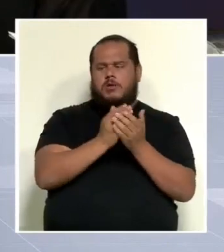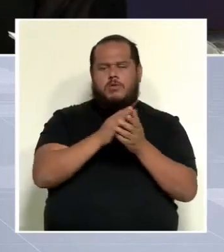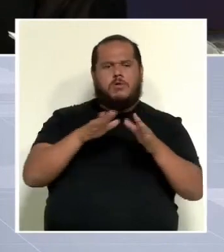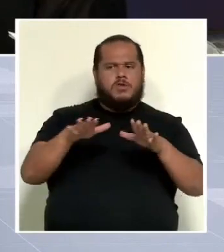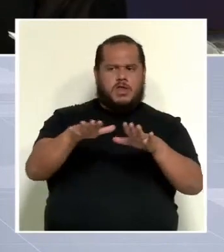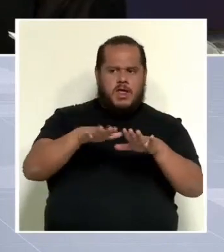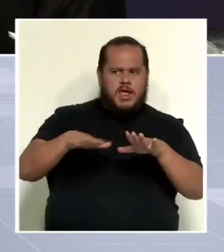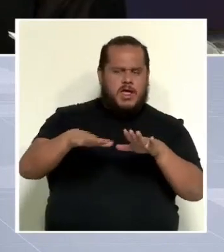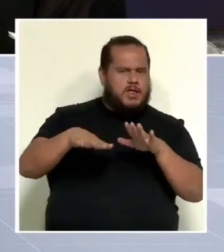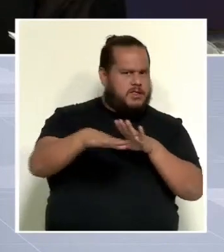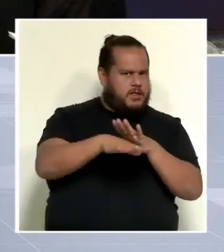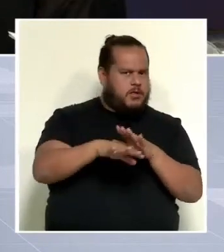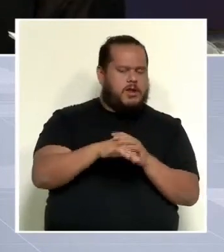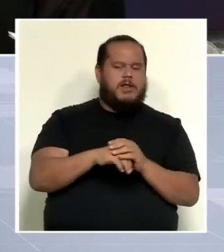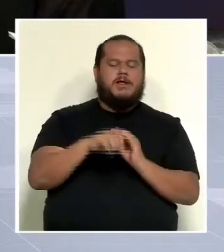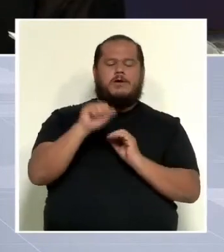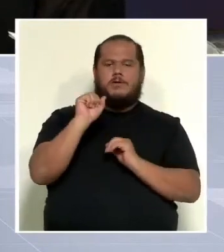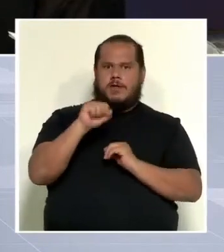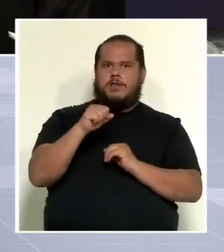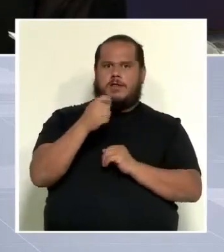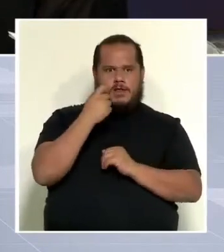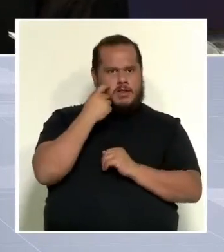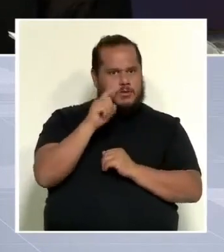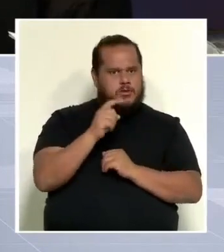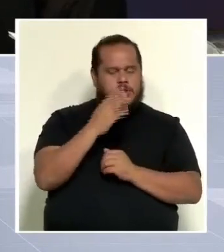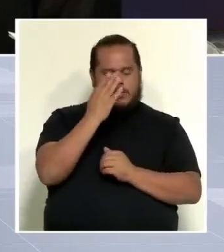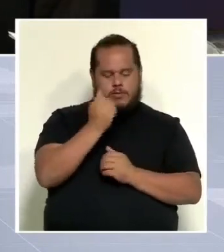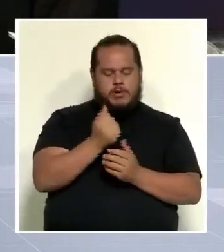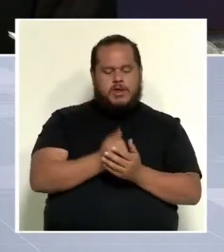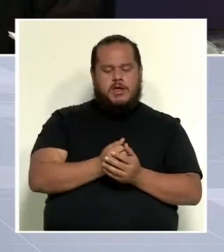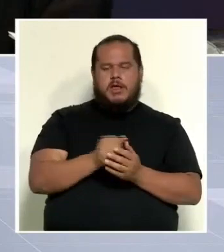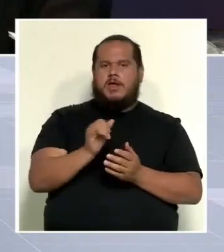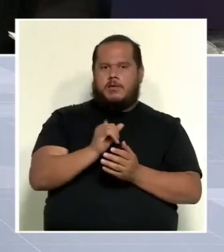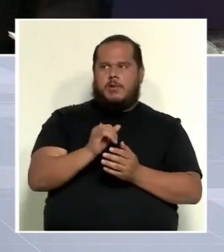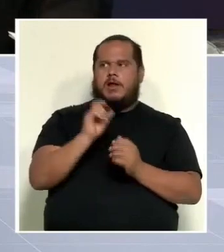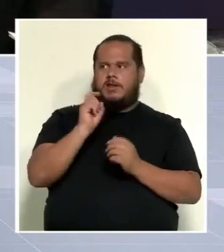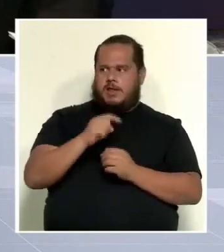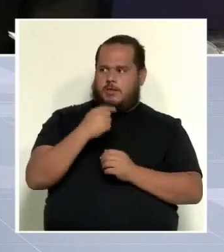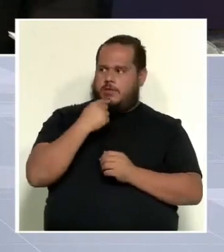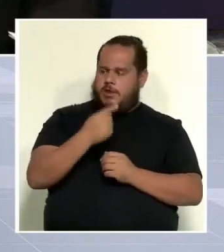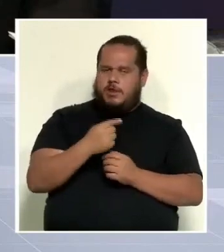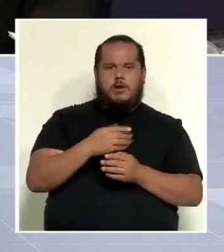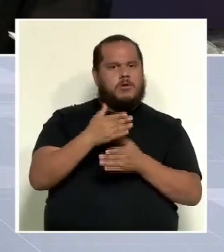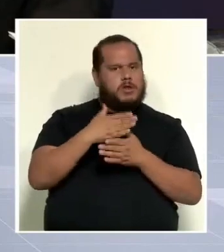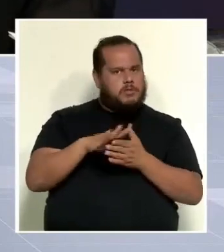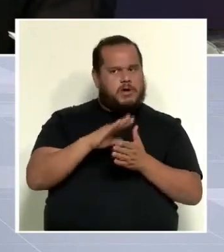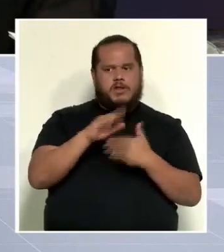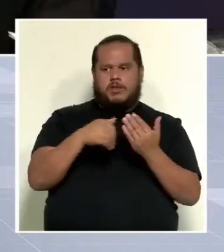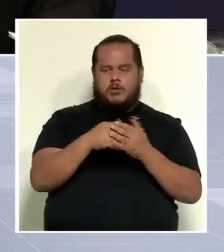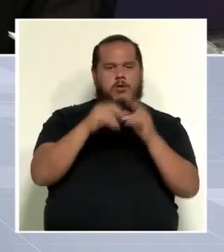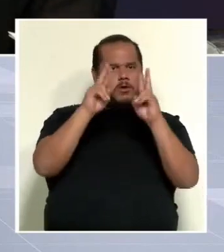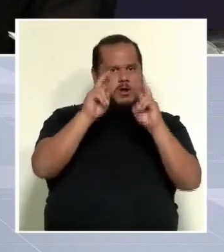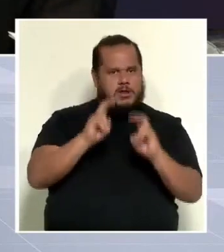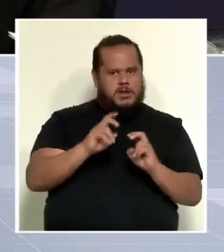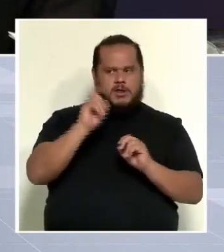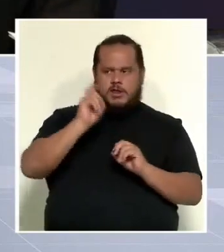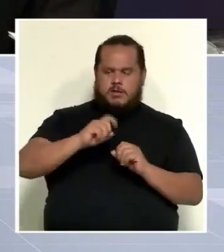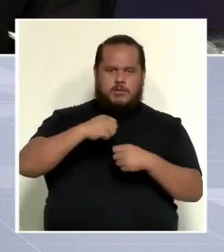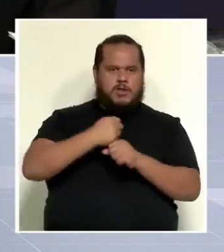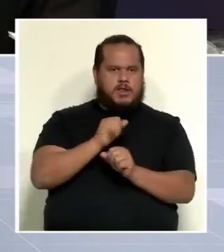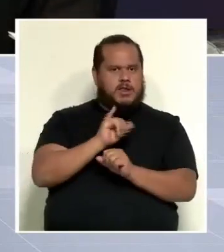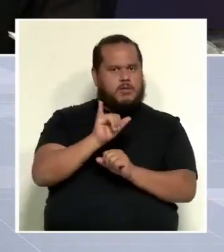sectores. Lo que sí es de reconocer, porque también hay que decirlo y es parte de todo el análisis que tenemos que hacer